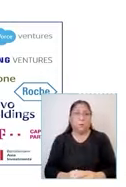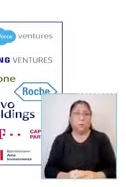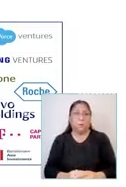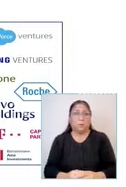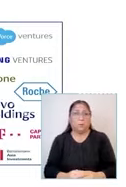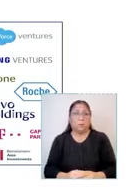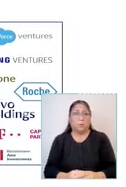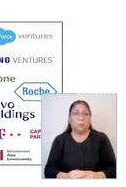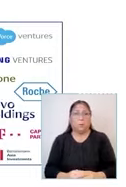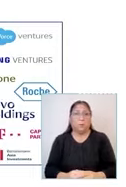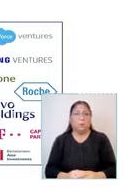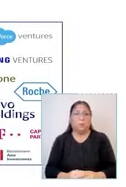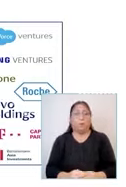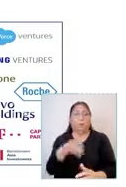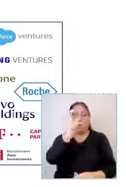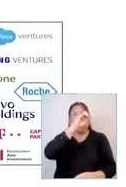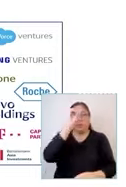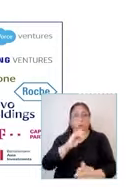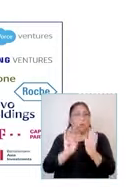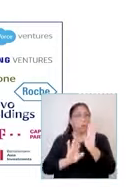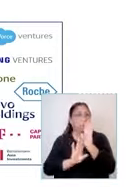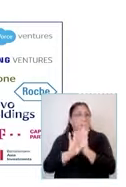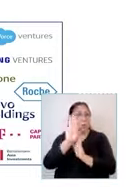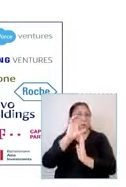La tasa de crecimiento de inversiones CVC